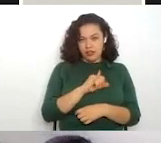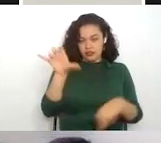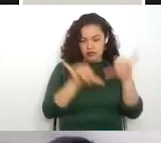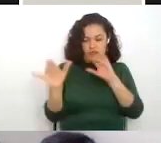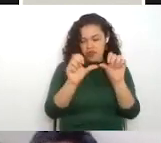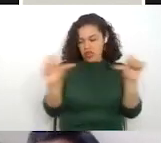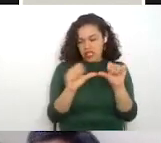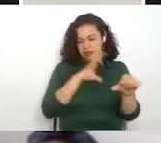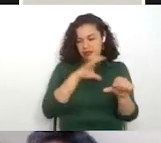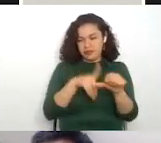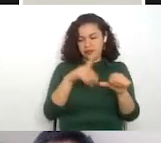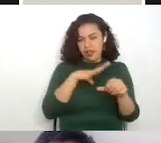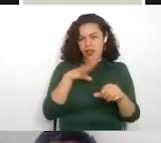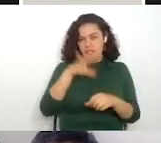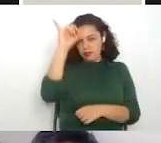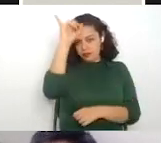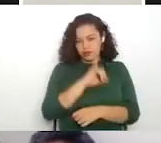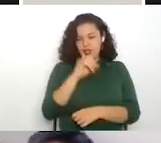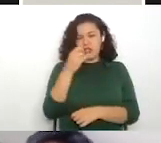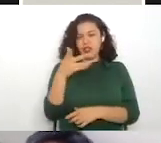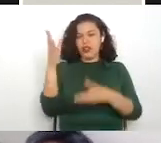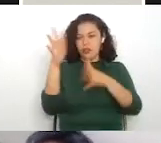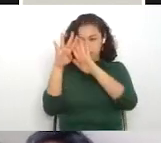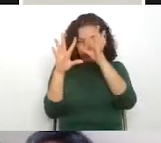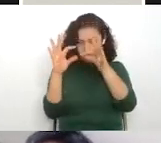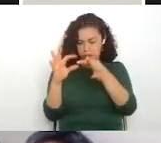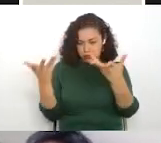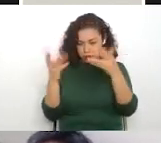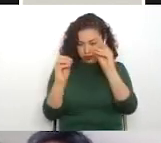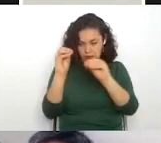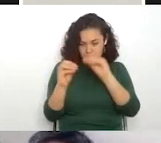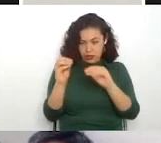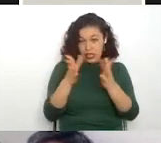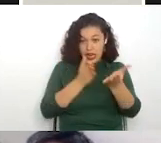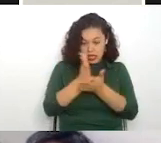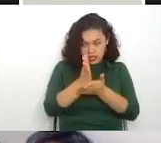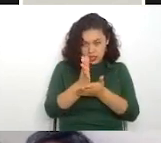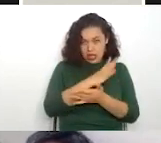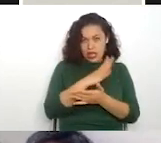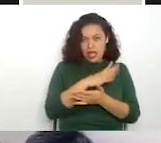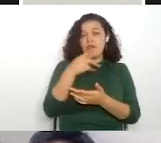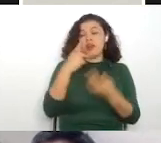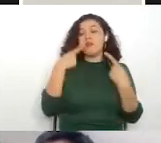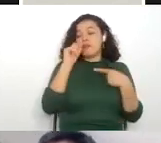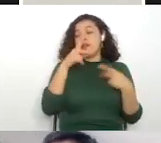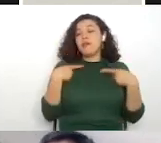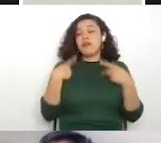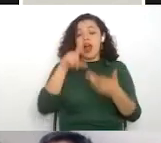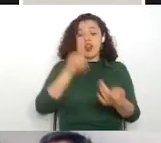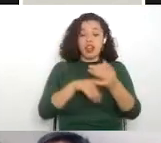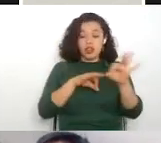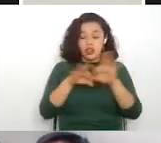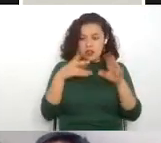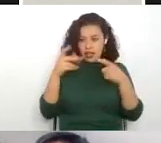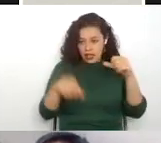en particular donde se va a desarrollar el procedimiento, tenga el acceso pero que también el personal que realiza la